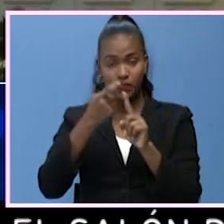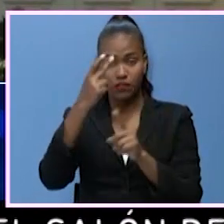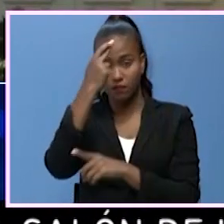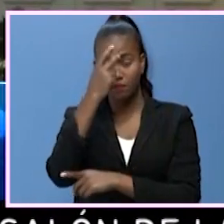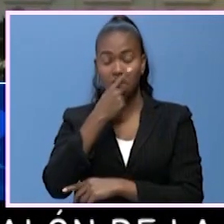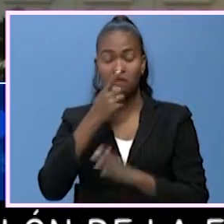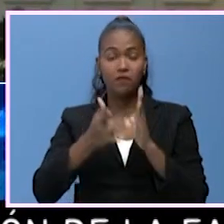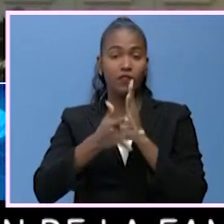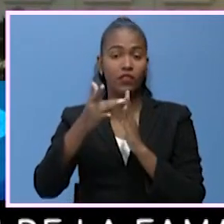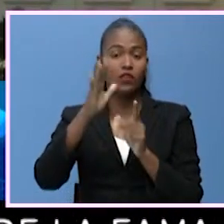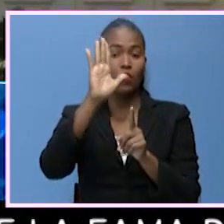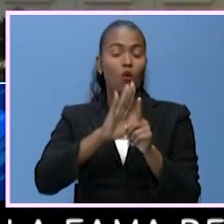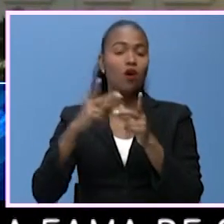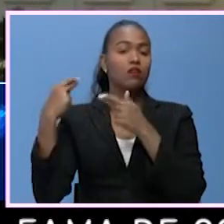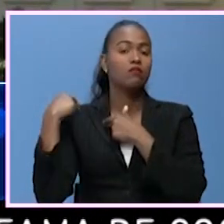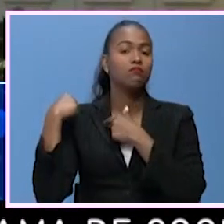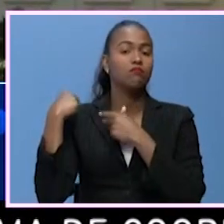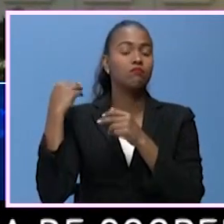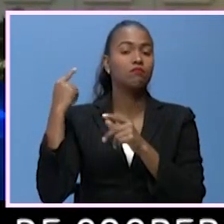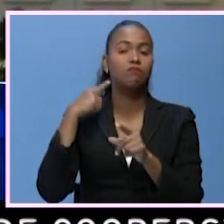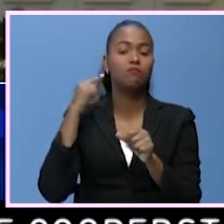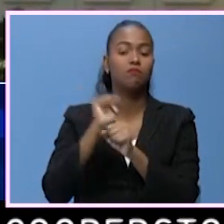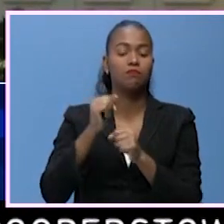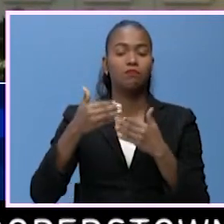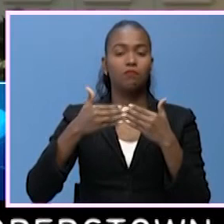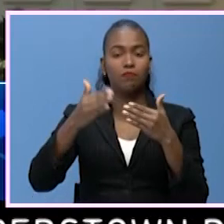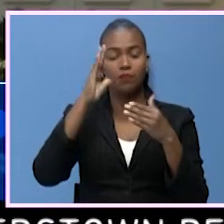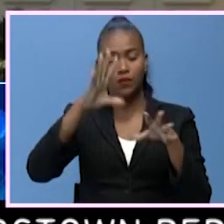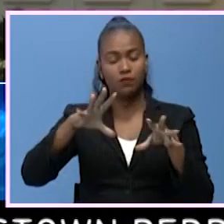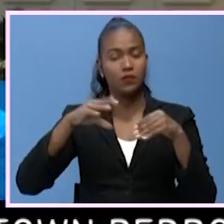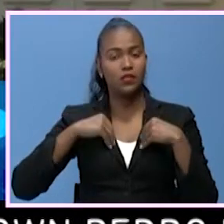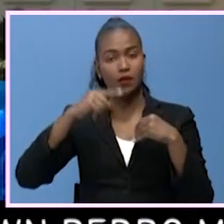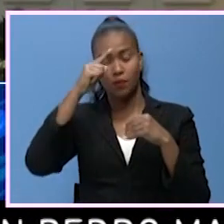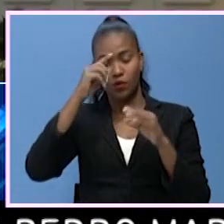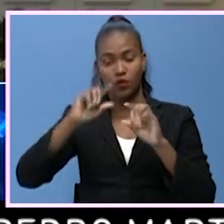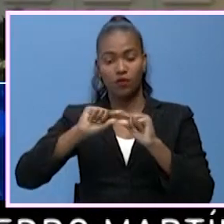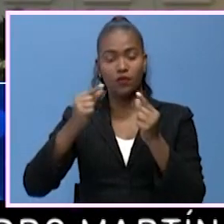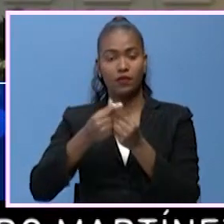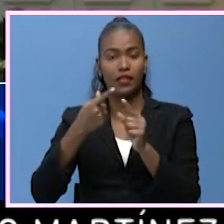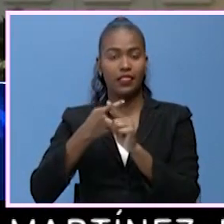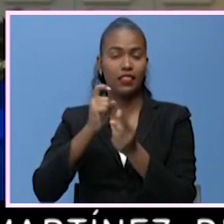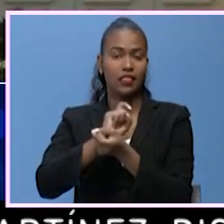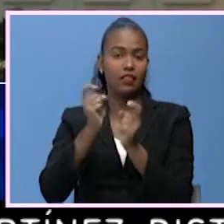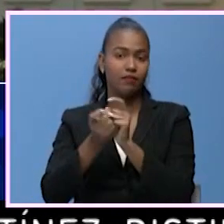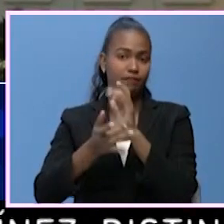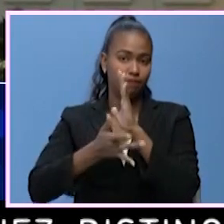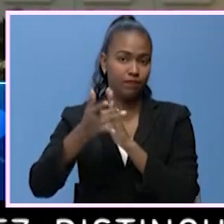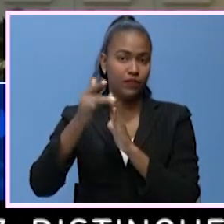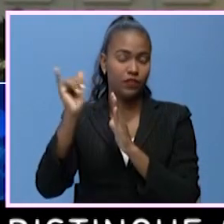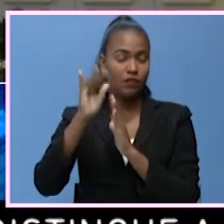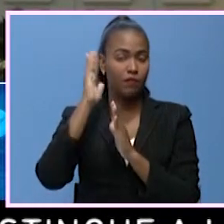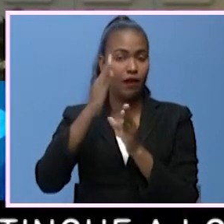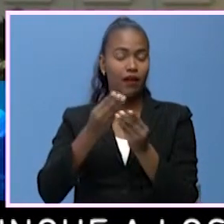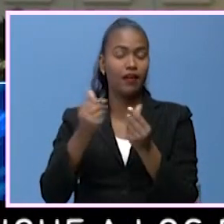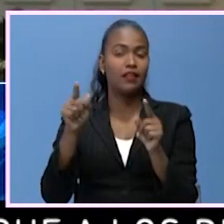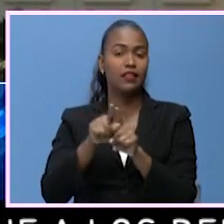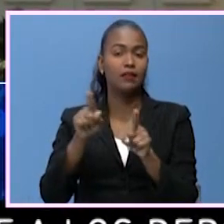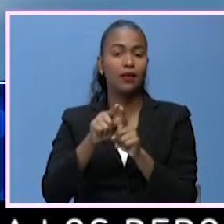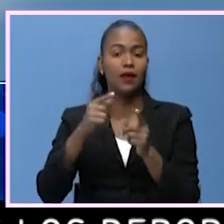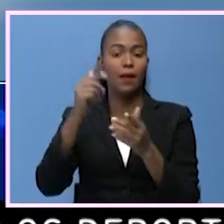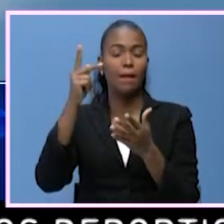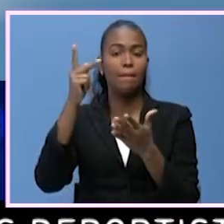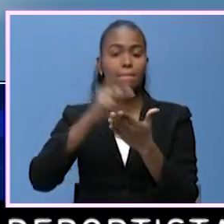República Digital, cuyas funciones y compromisos en lo adelante serán asumidas por el Gabinete de Transformación Digital, y se elimina también el